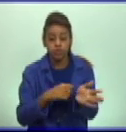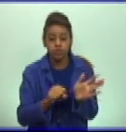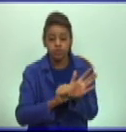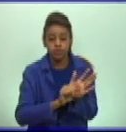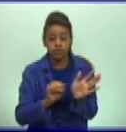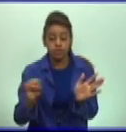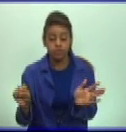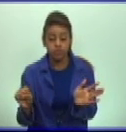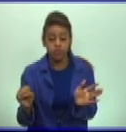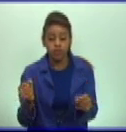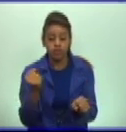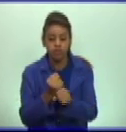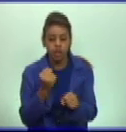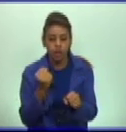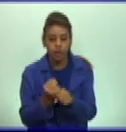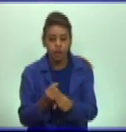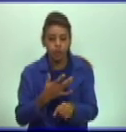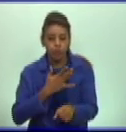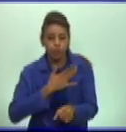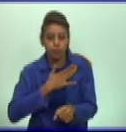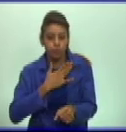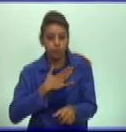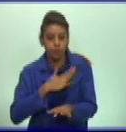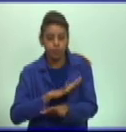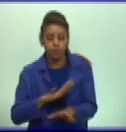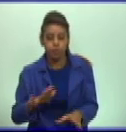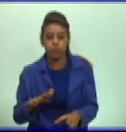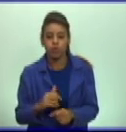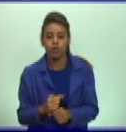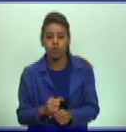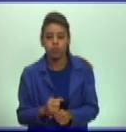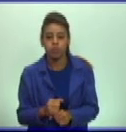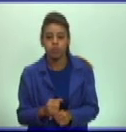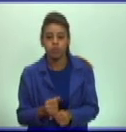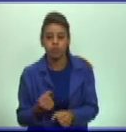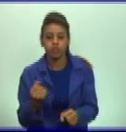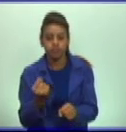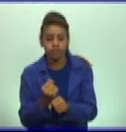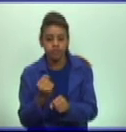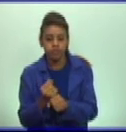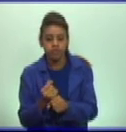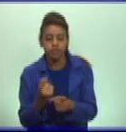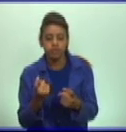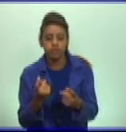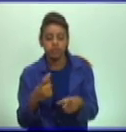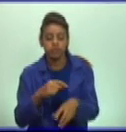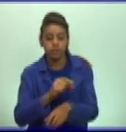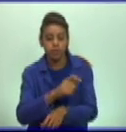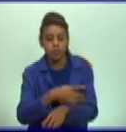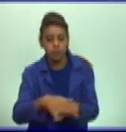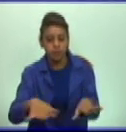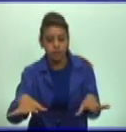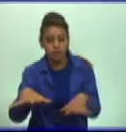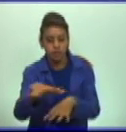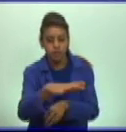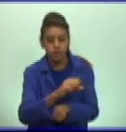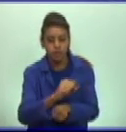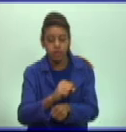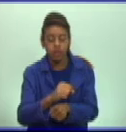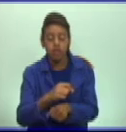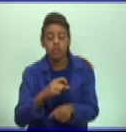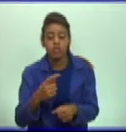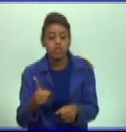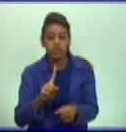como fuente de empleo y para poder satisfacer las necesidades de la población. Se despenaliza la tenencia de